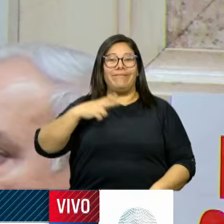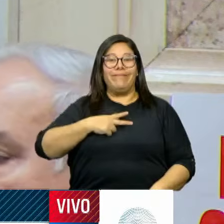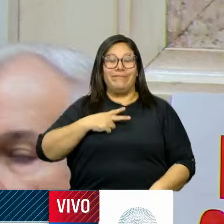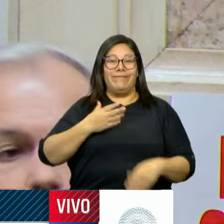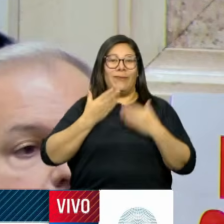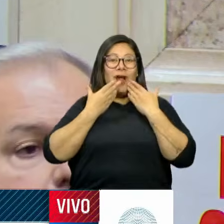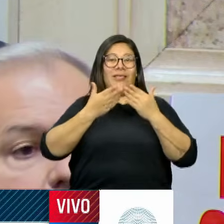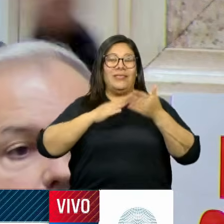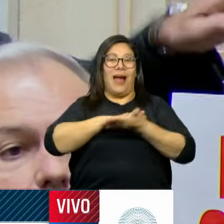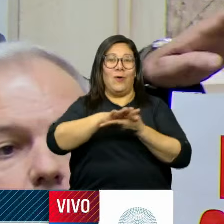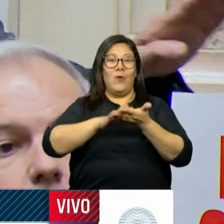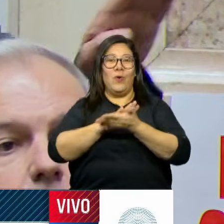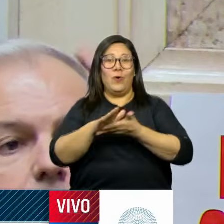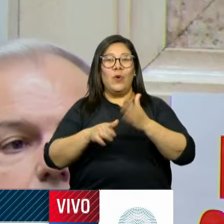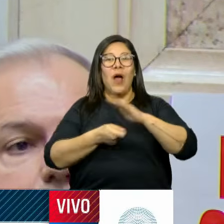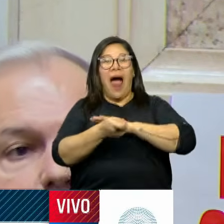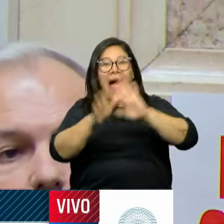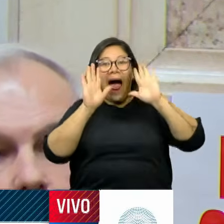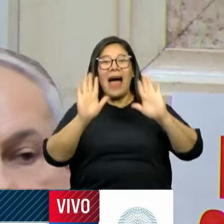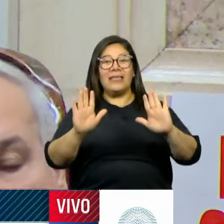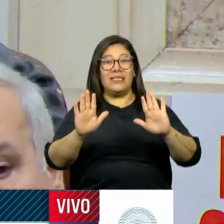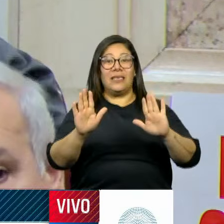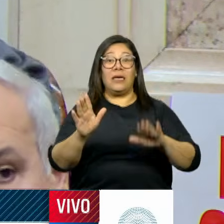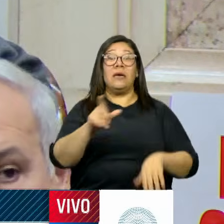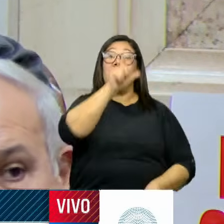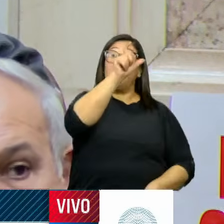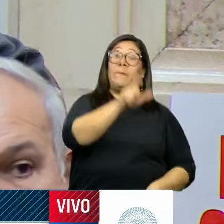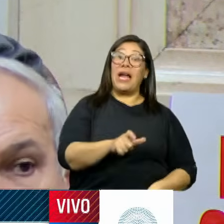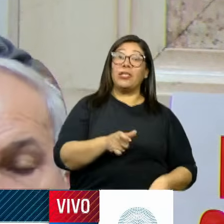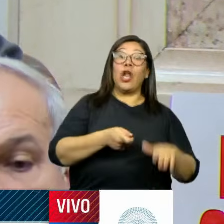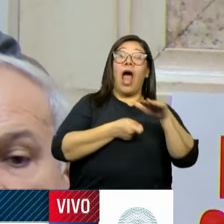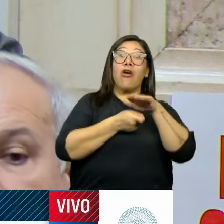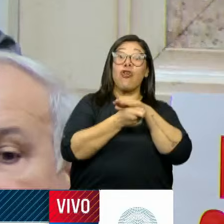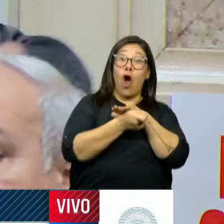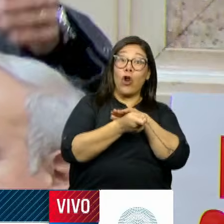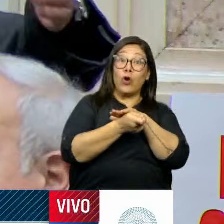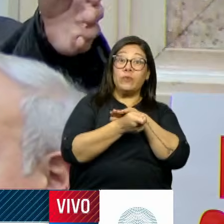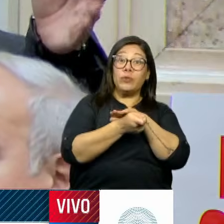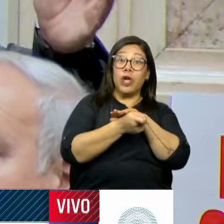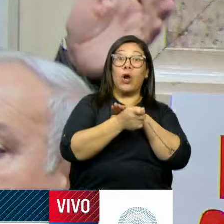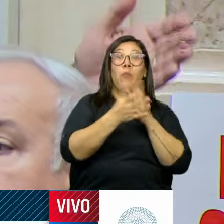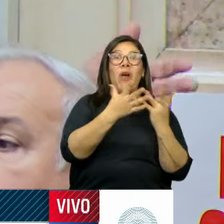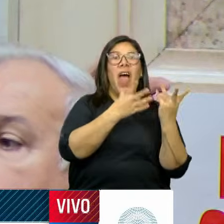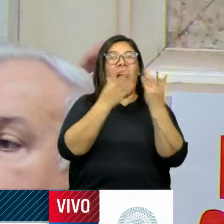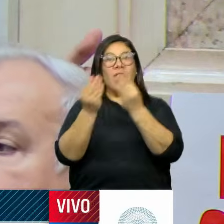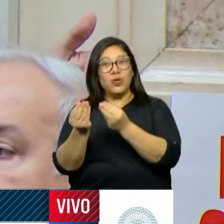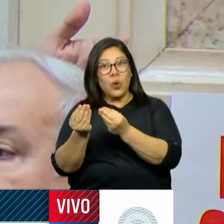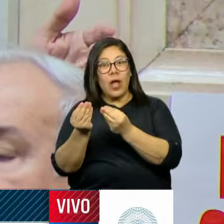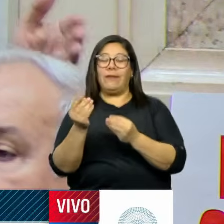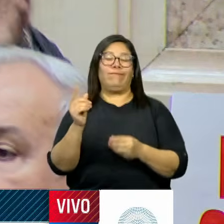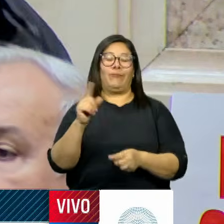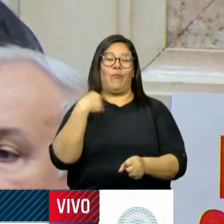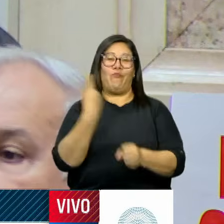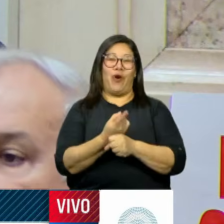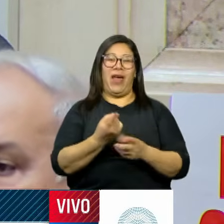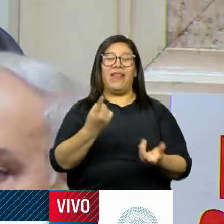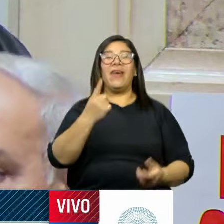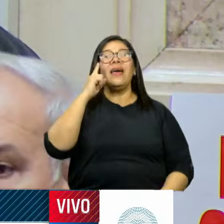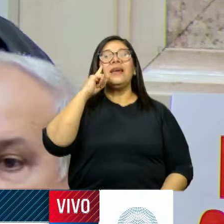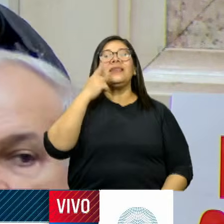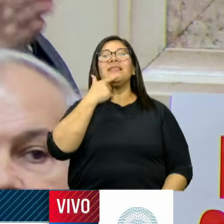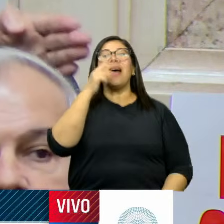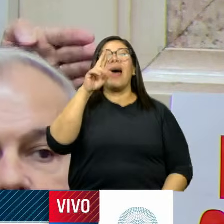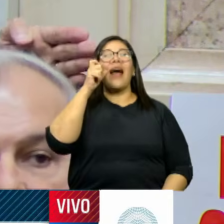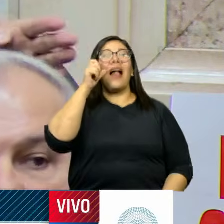ojo, un corrupto no puede tapar otro corrupto. Lo digo porque por el caso Insaurralde, son